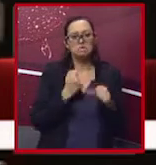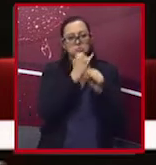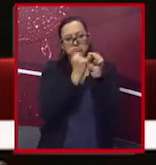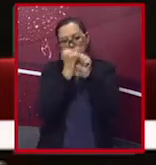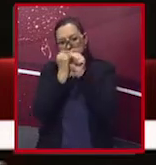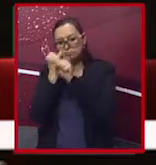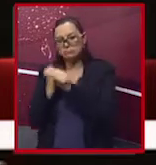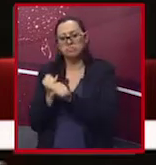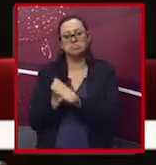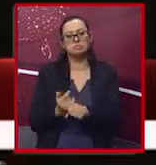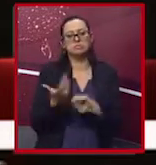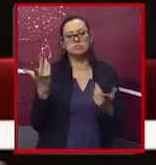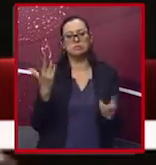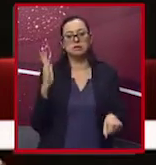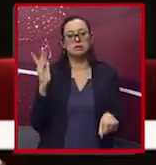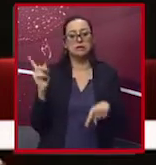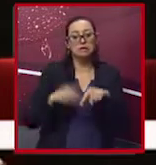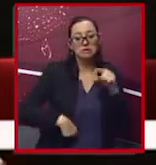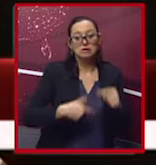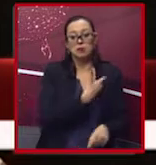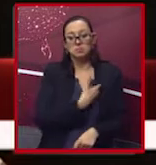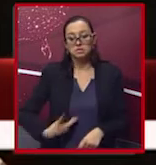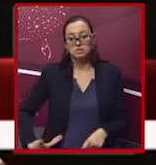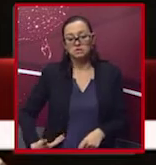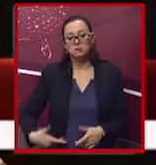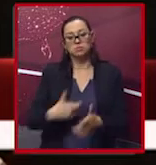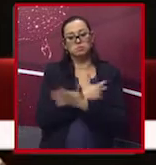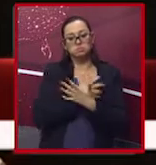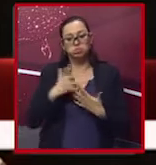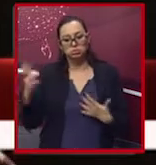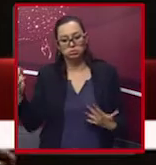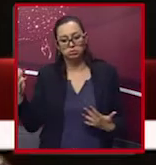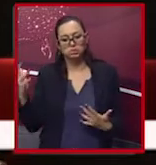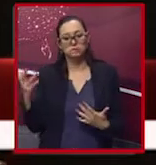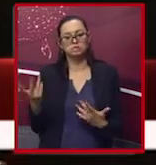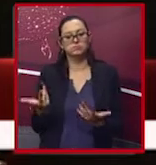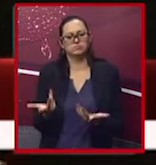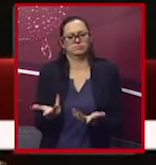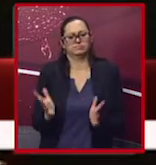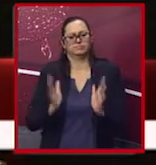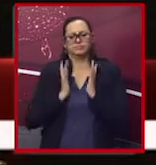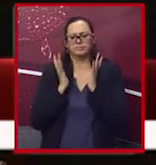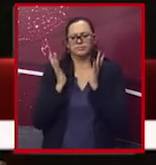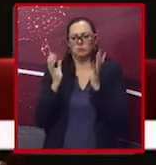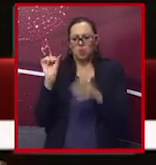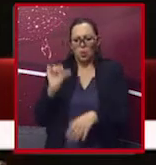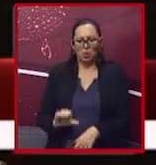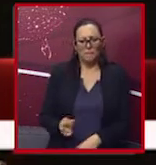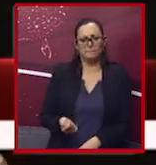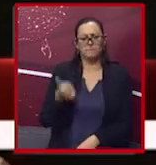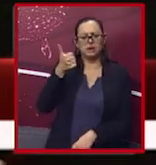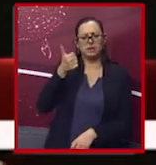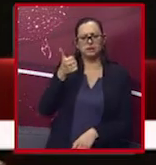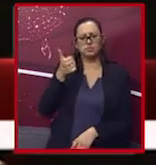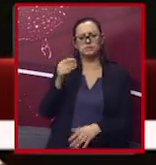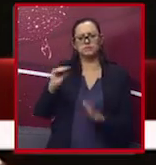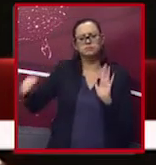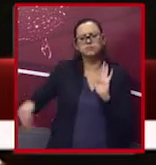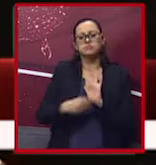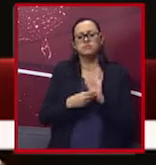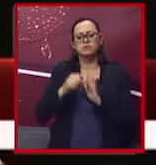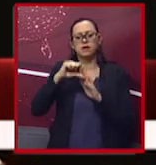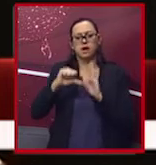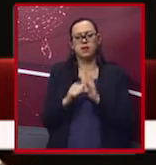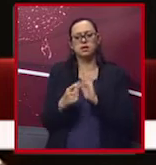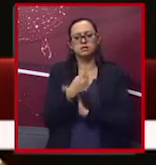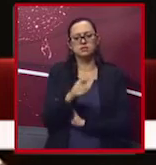cualquier consignación, quitaran hasta el presidente de la República. Es inédito lo que hacemos el día de hoy. Incorporamos en el